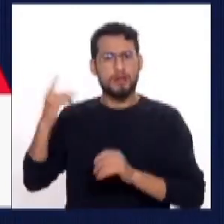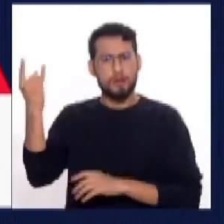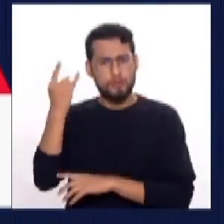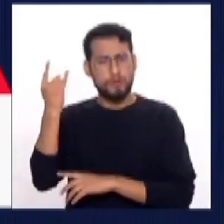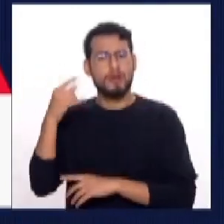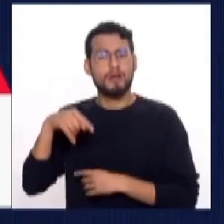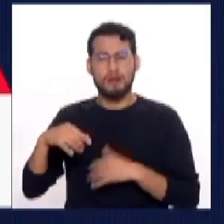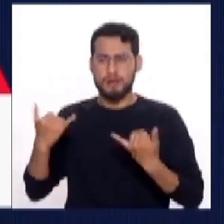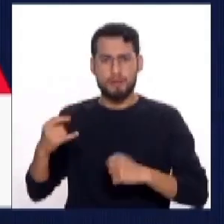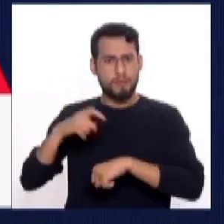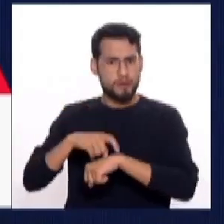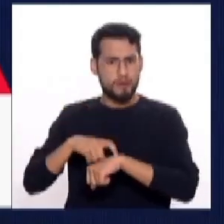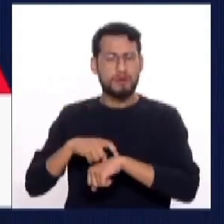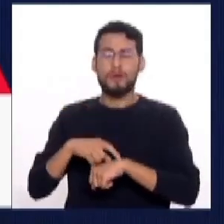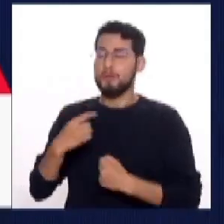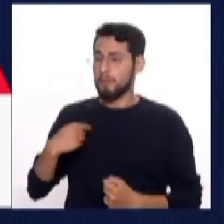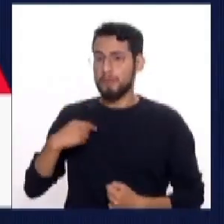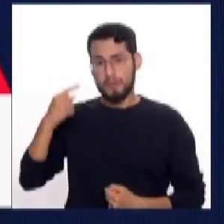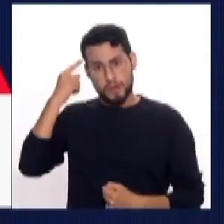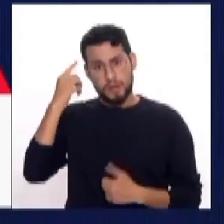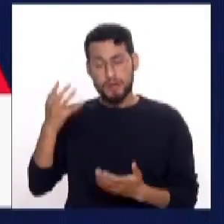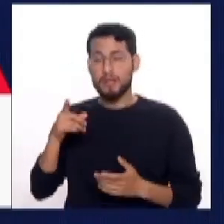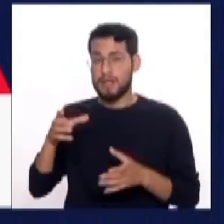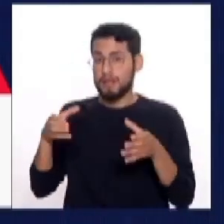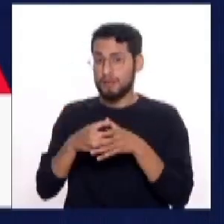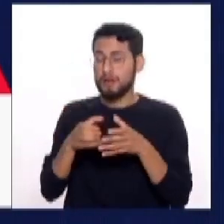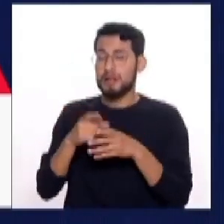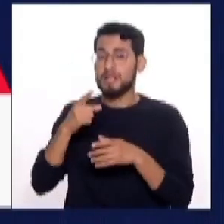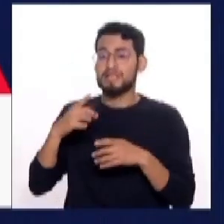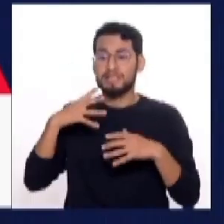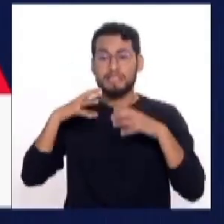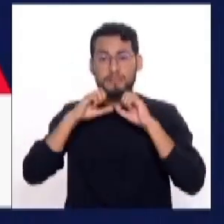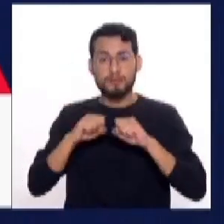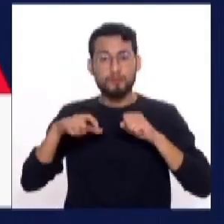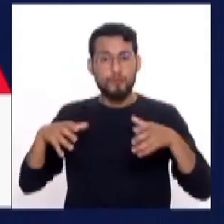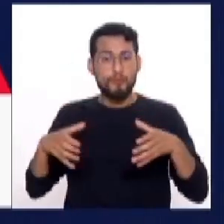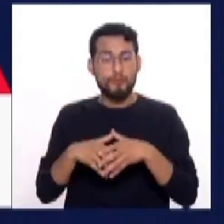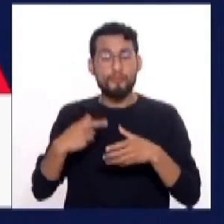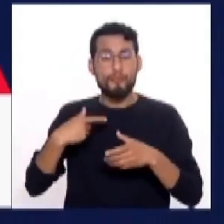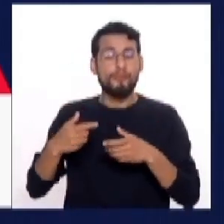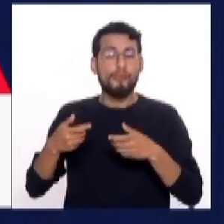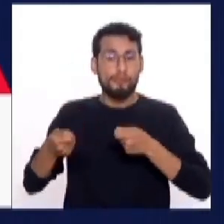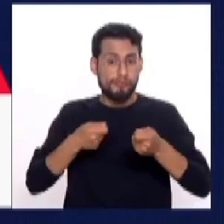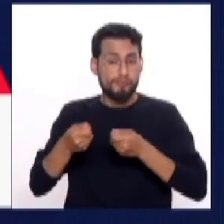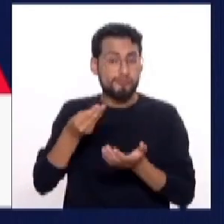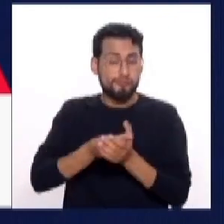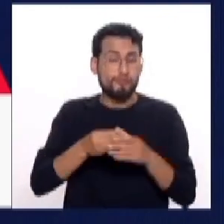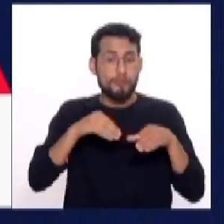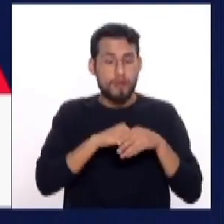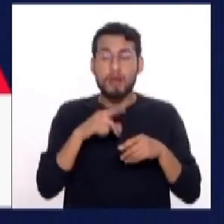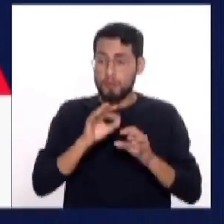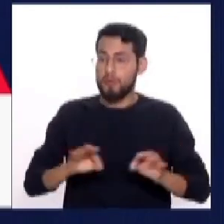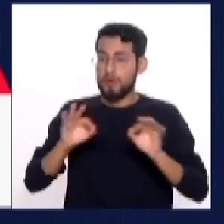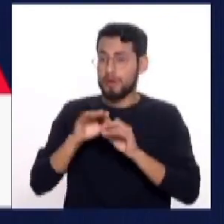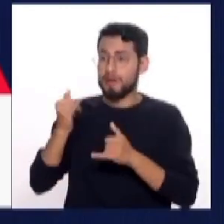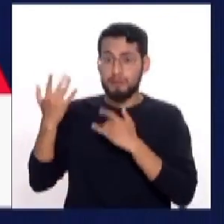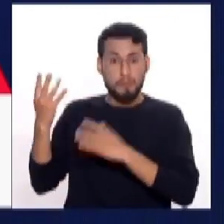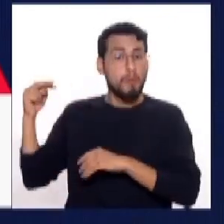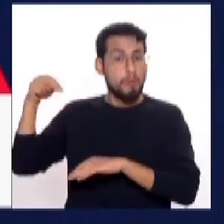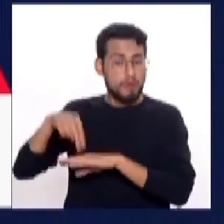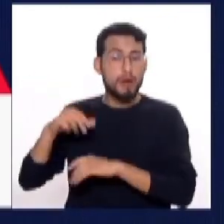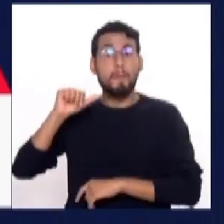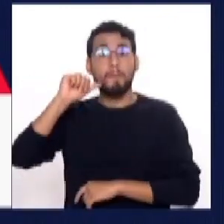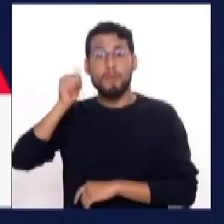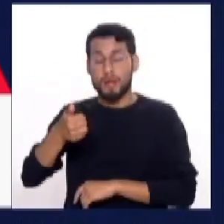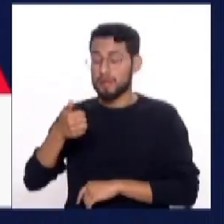Estados Unidos en este momento me parece que el departamento del tesoro es sumamente importante ella estuvo aquí el día de hoy hoy